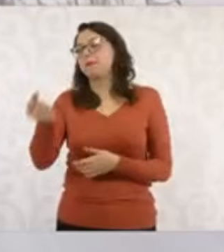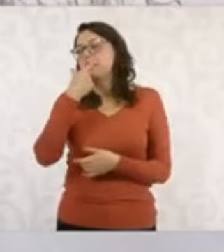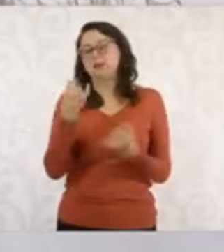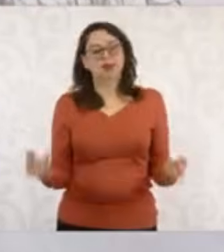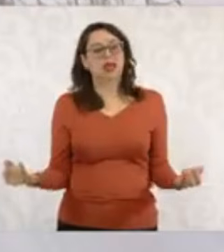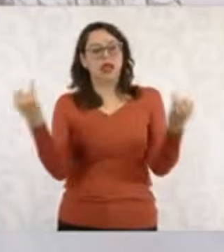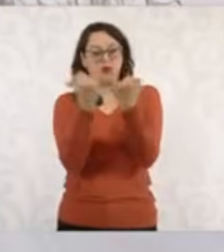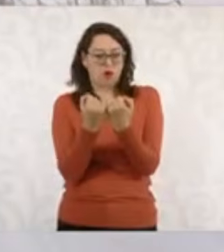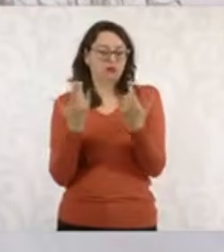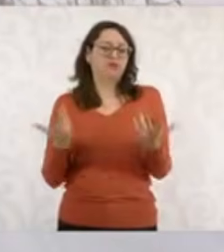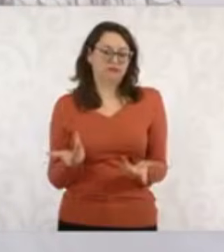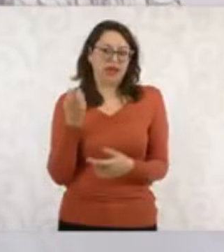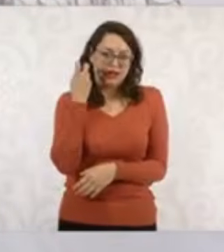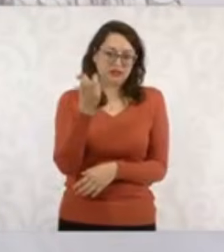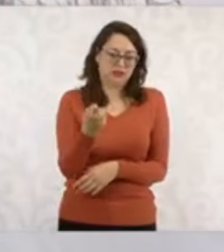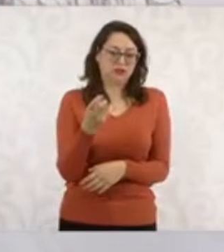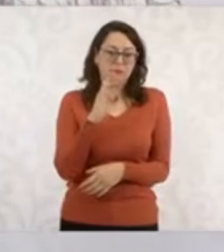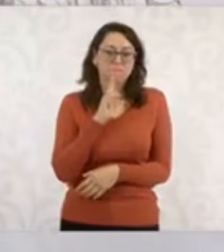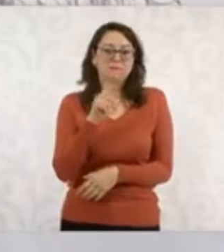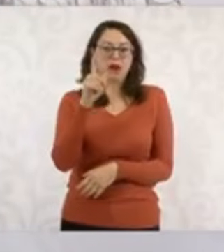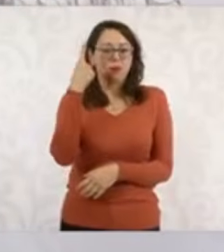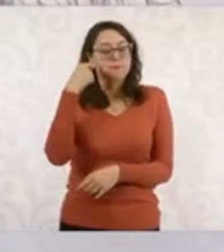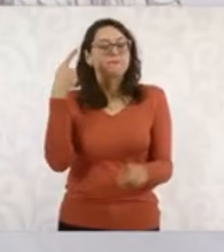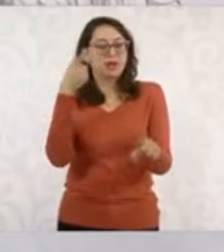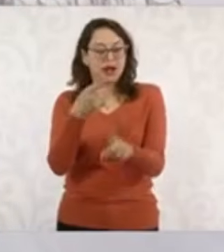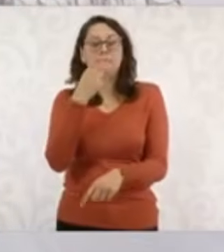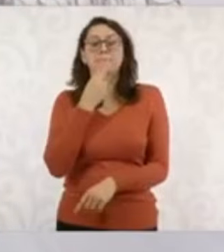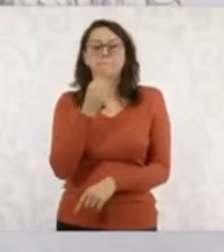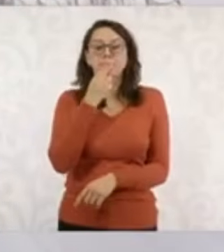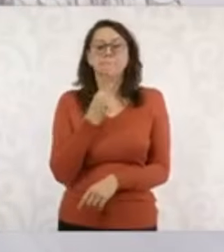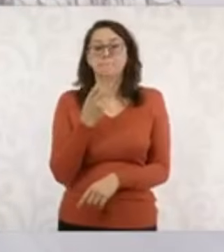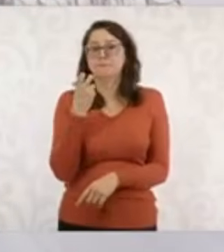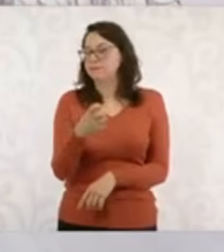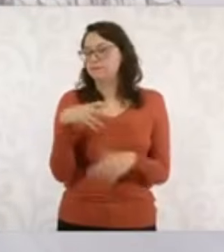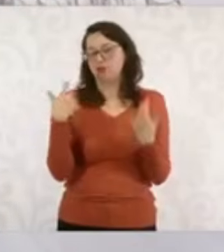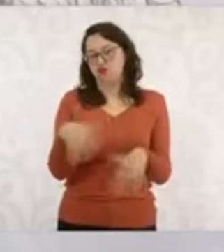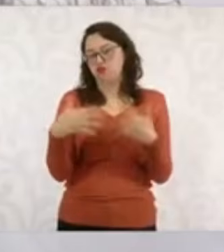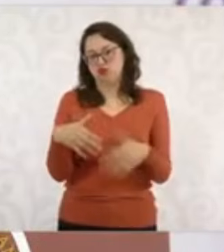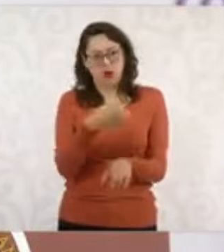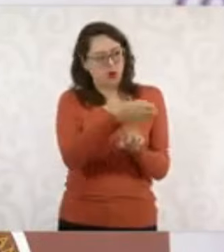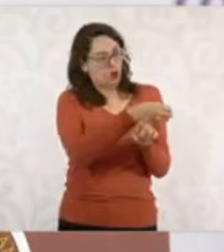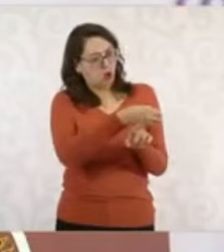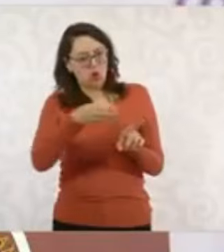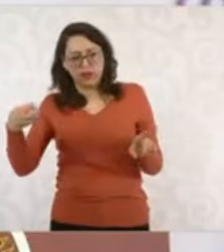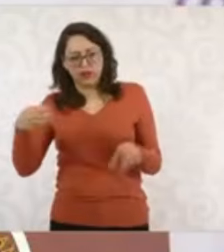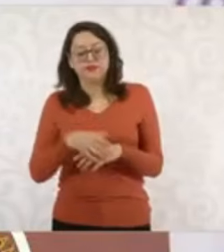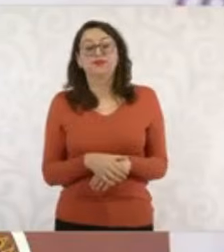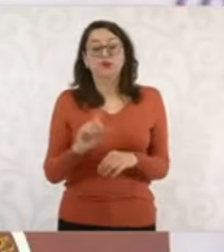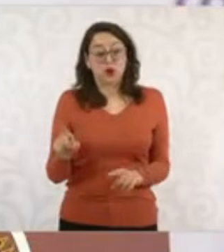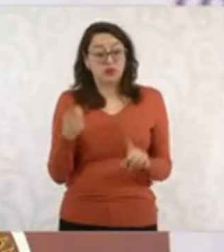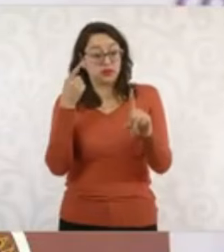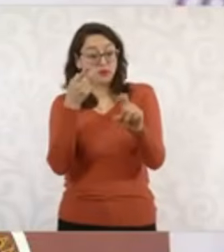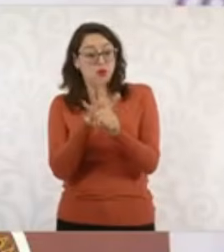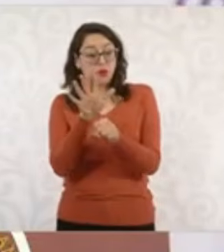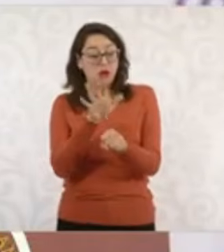medicamentos que sean los recomendados por los médicos y en particular para la diabetes es el ejercicio yo creo que más grande que hemos hecho. Que buscamos que para antes